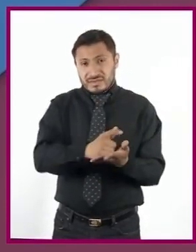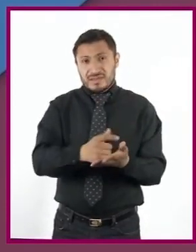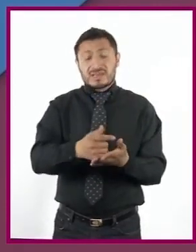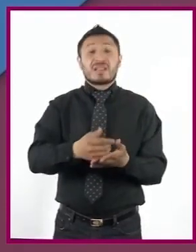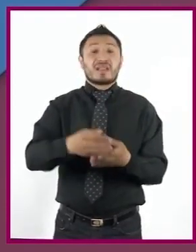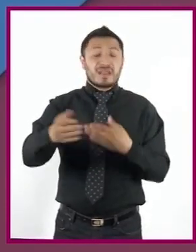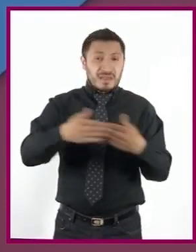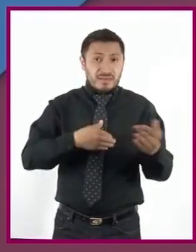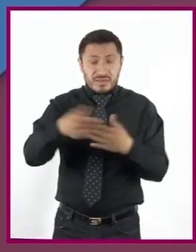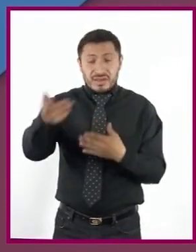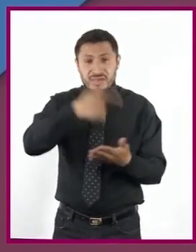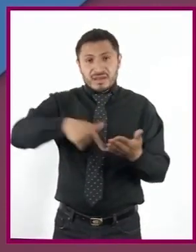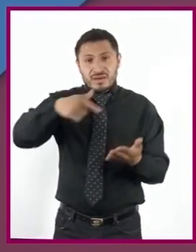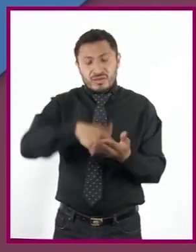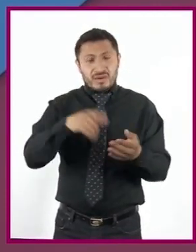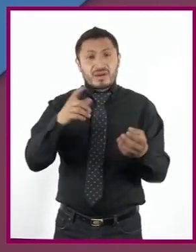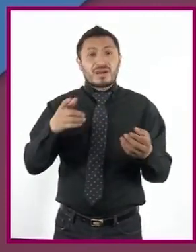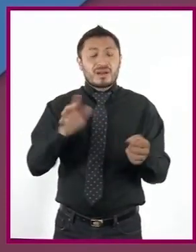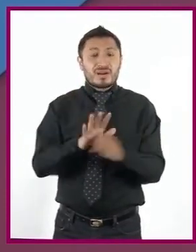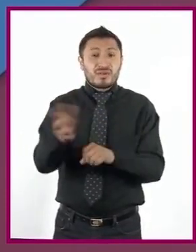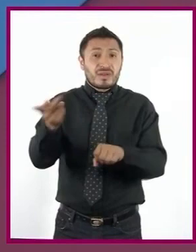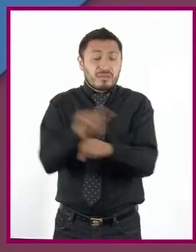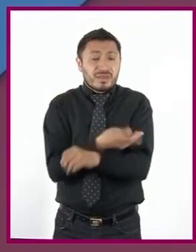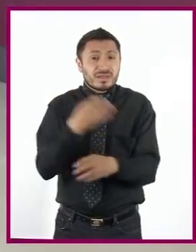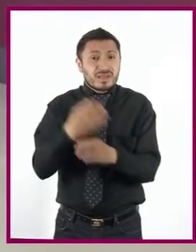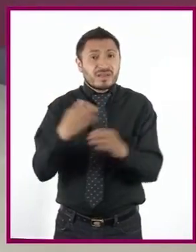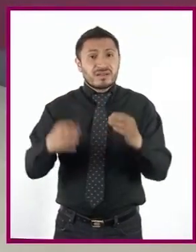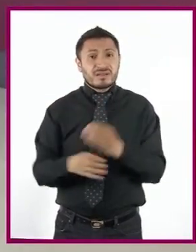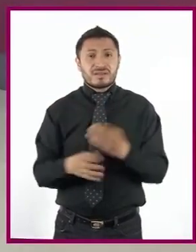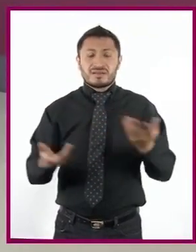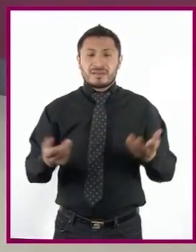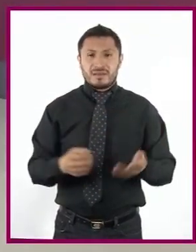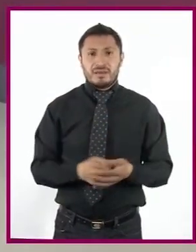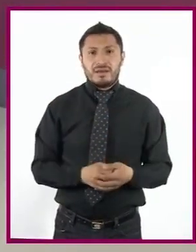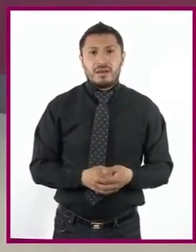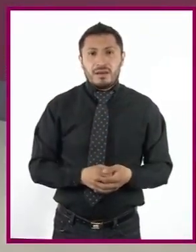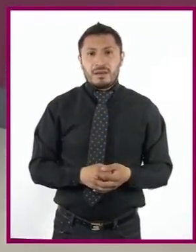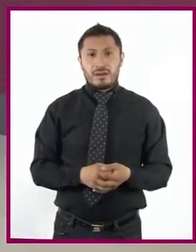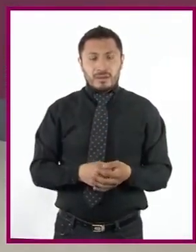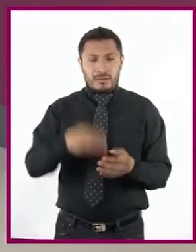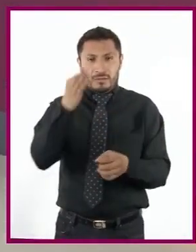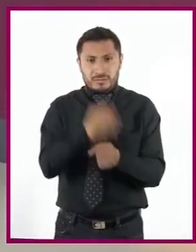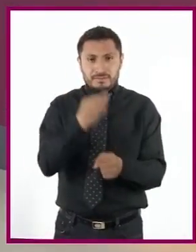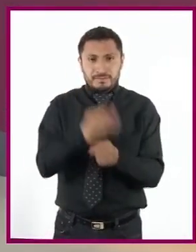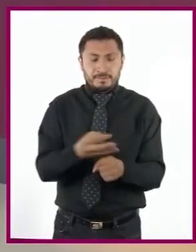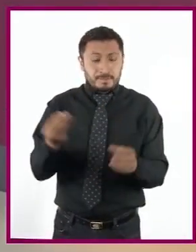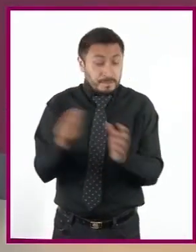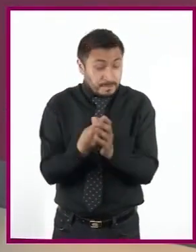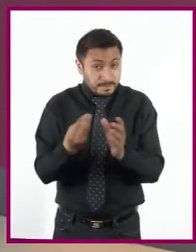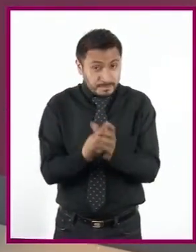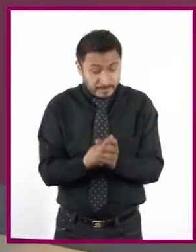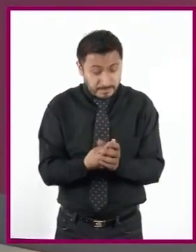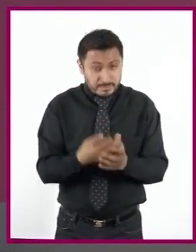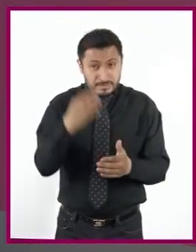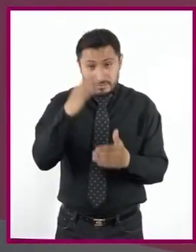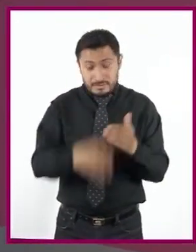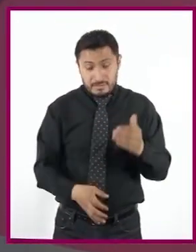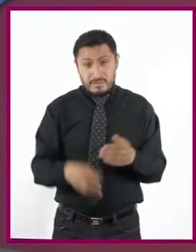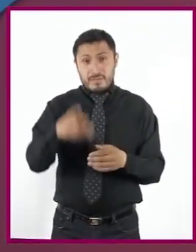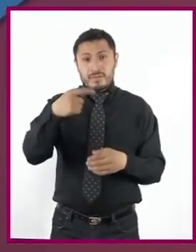del lugar donde sucedieron los hechos. Estamos por terminar, así que haré